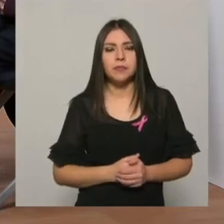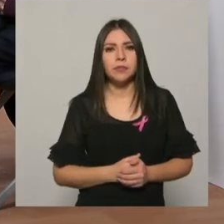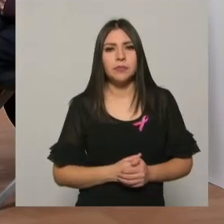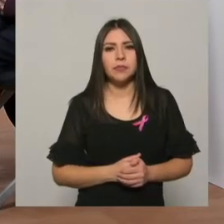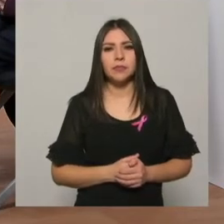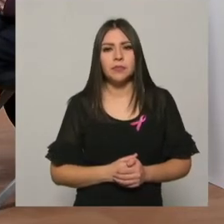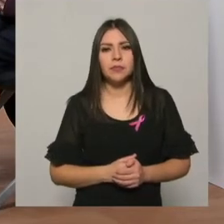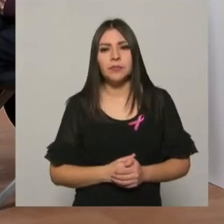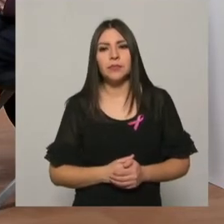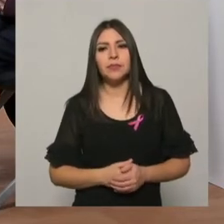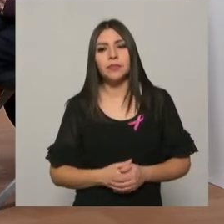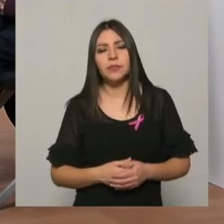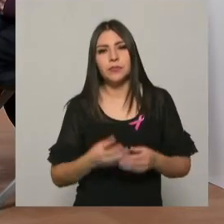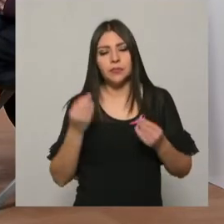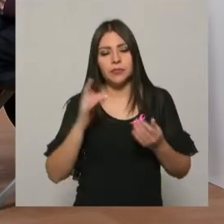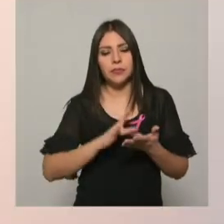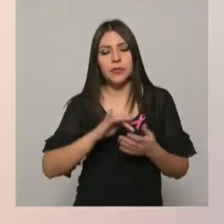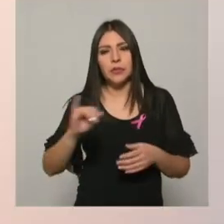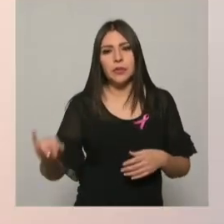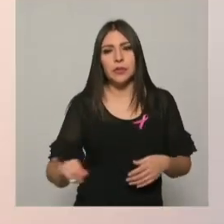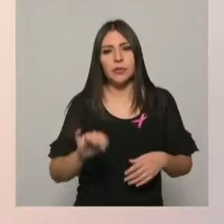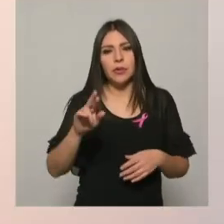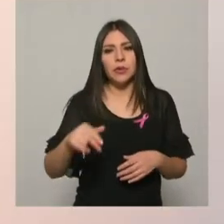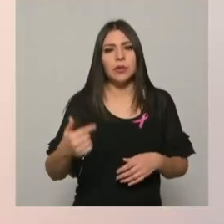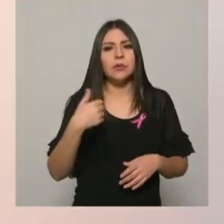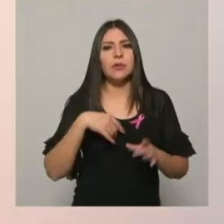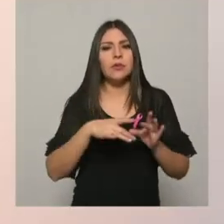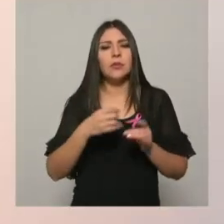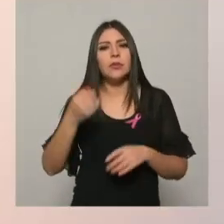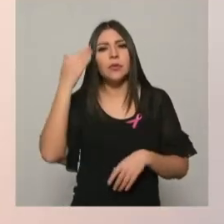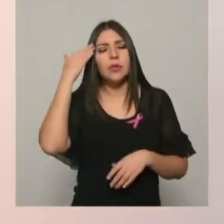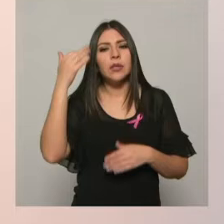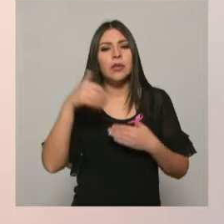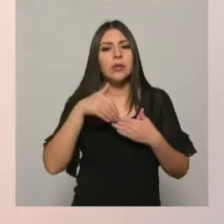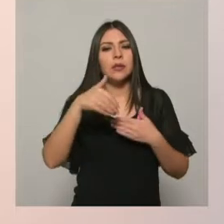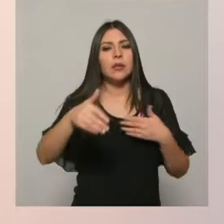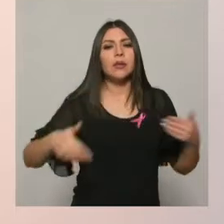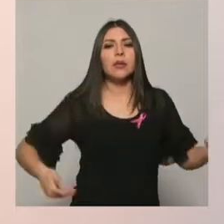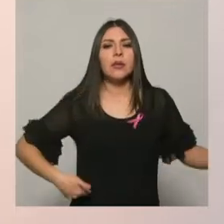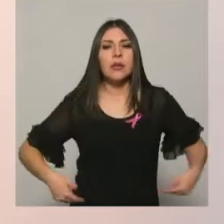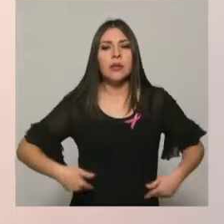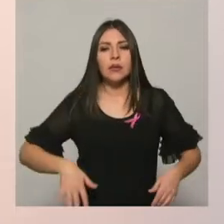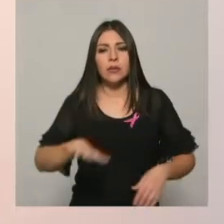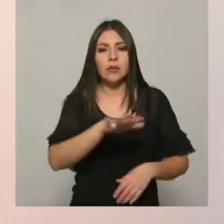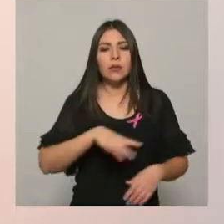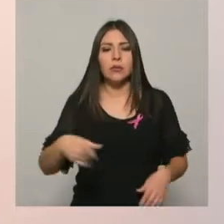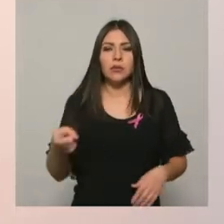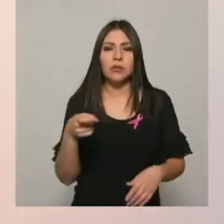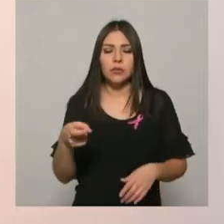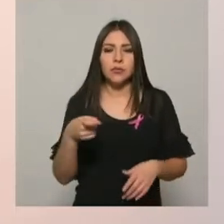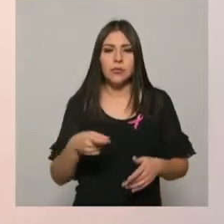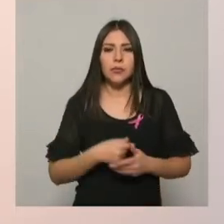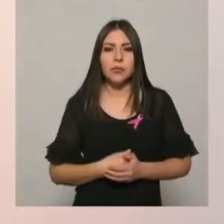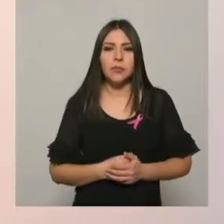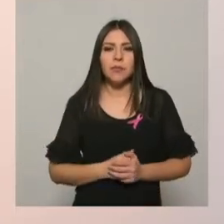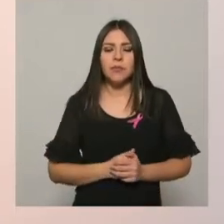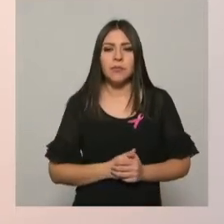duda aquí a Agenda y Contexto para que nos hables. ¿Cuánto tiempo llevas produciendo obras de teatro ahí en Xochimilco? Bueno,